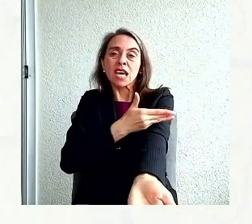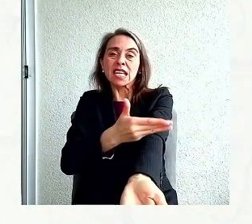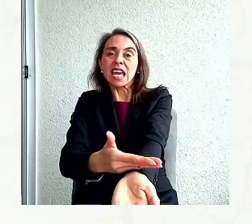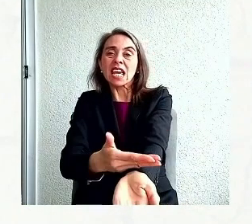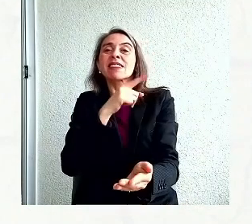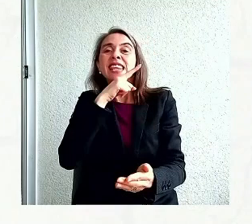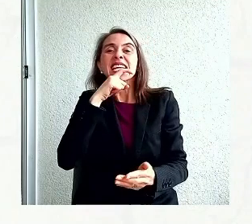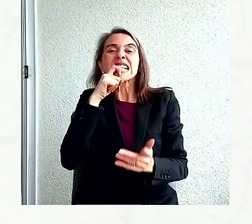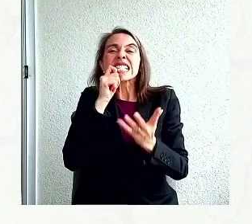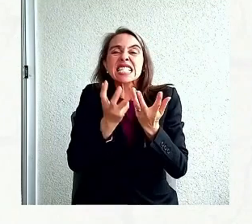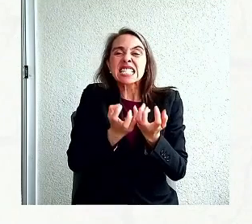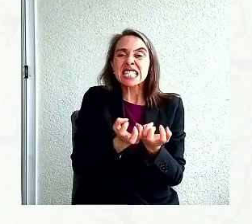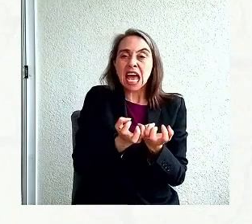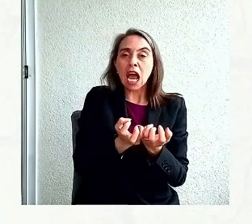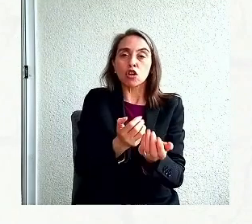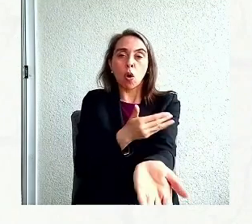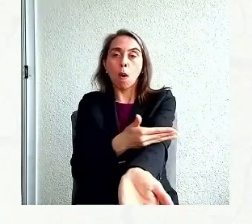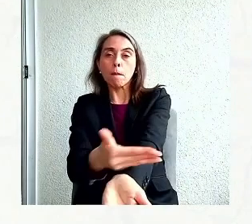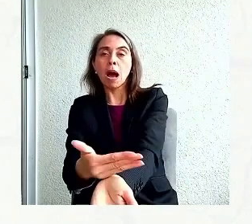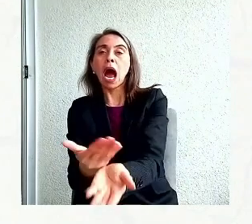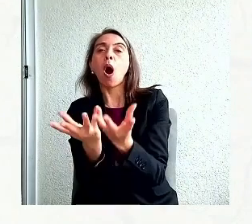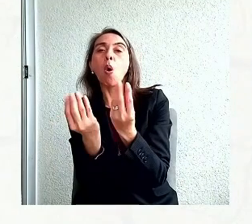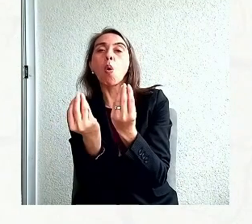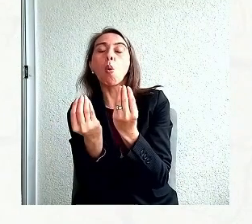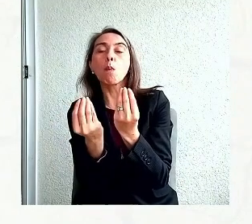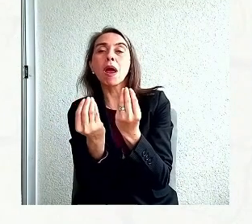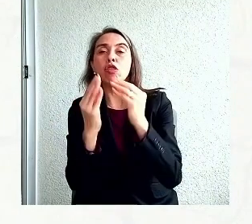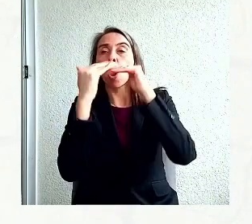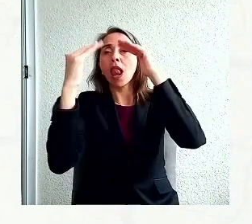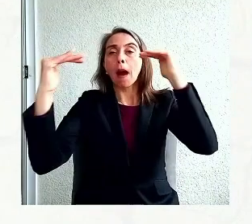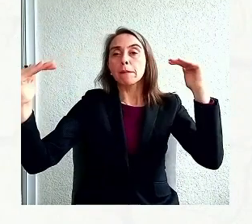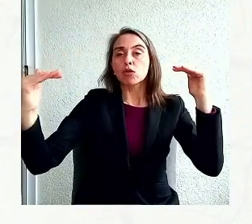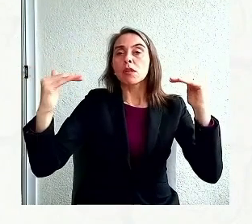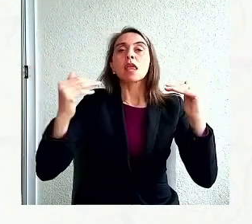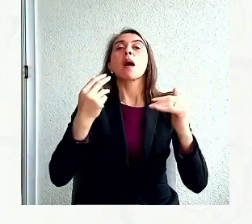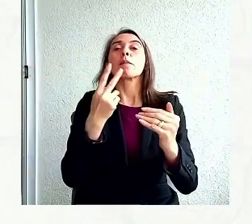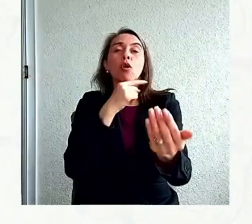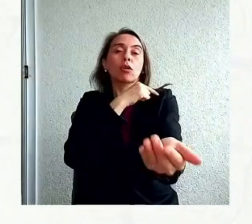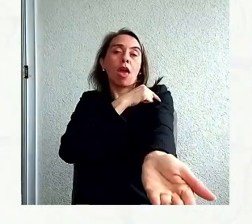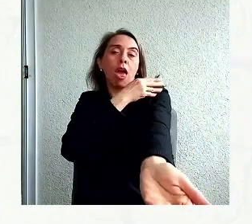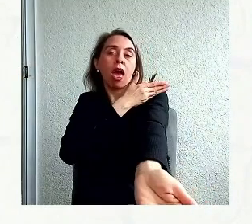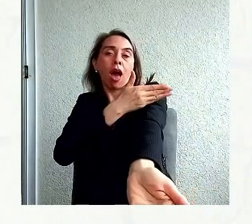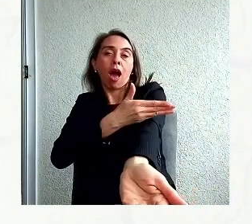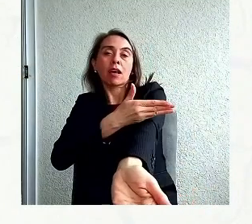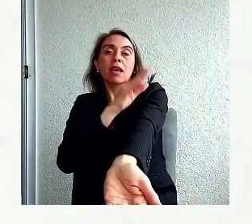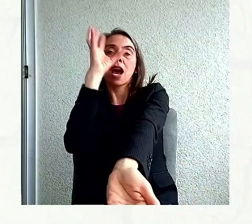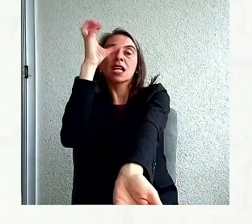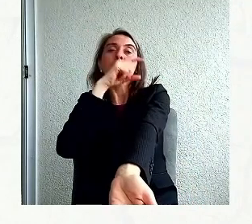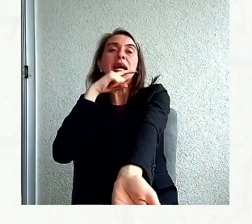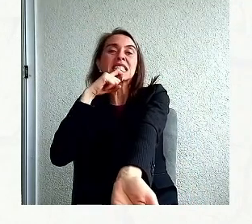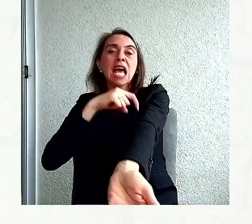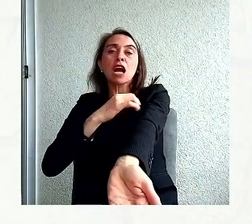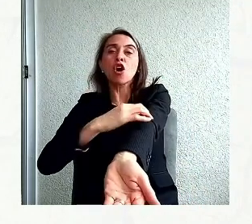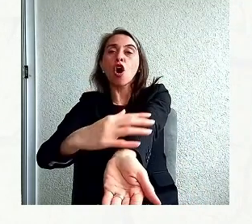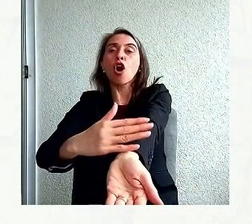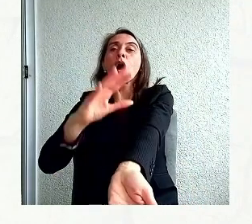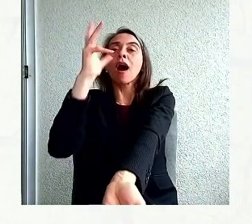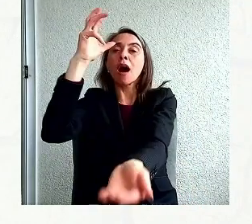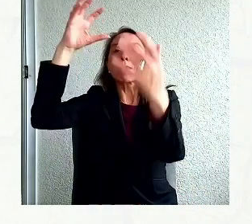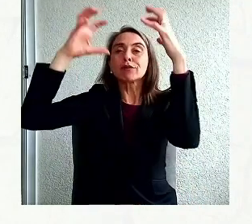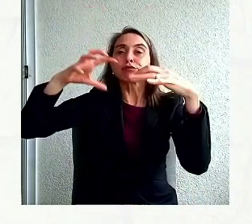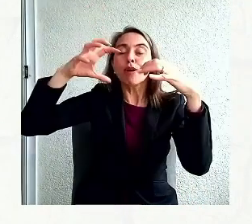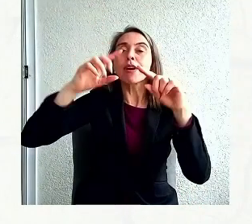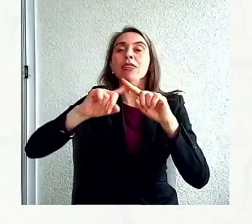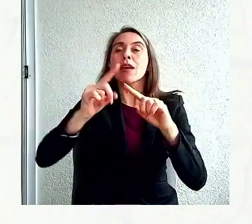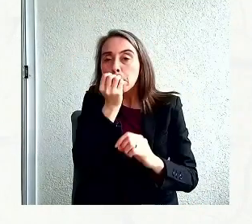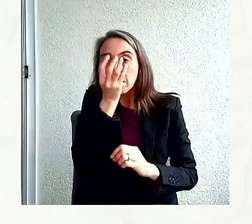su vegetación. Pero una cosa sí es común para todos, y es que en los Andes también se ha visto